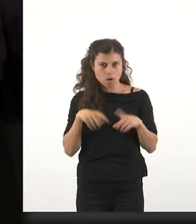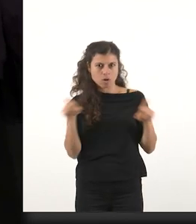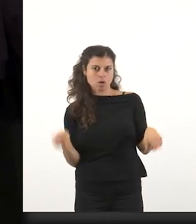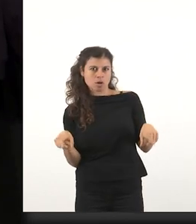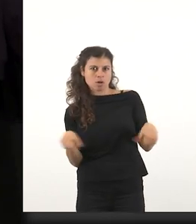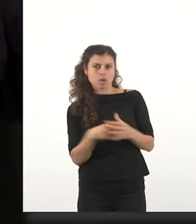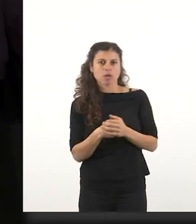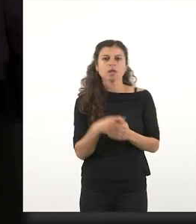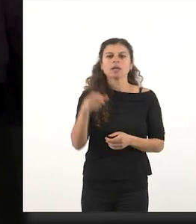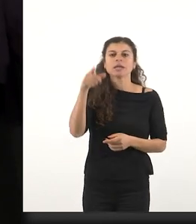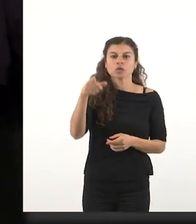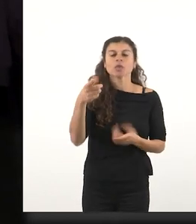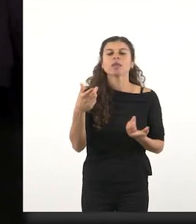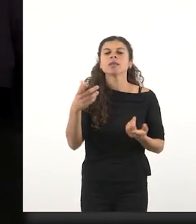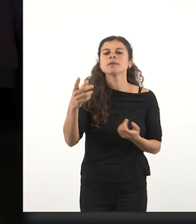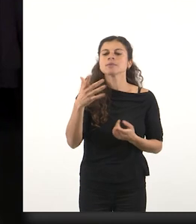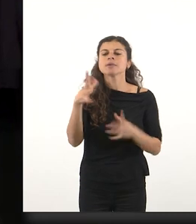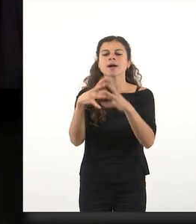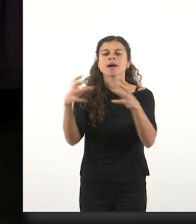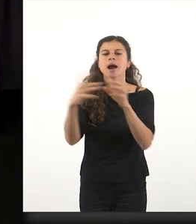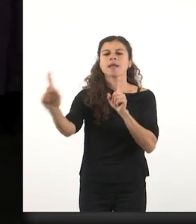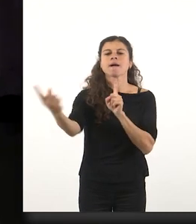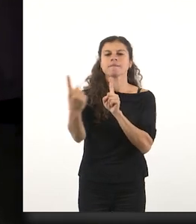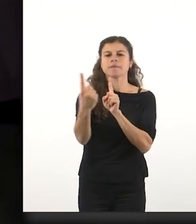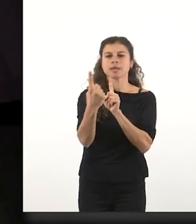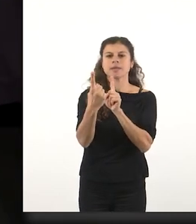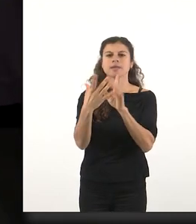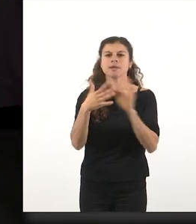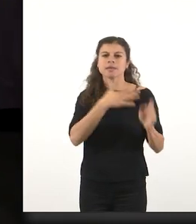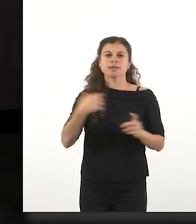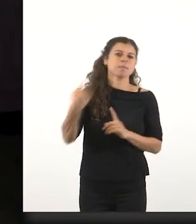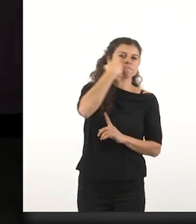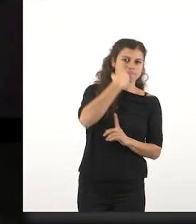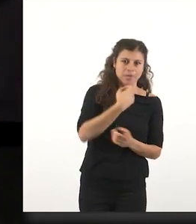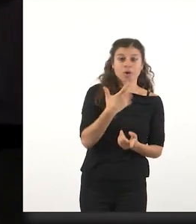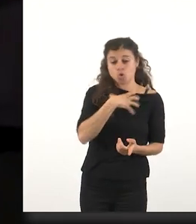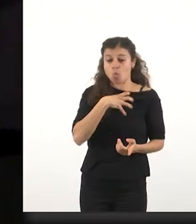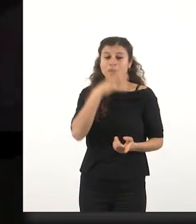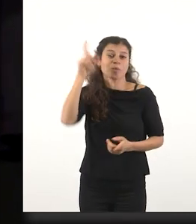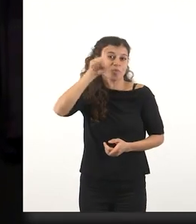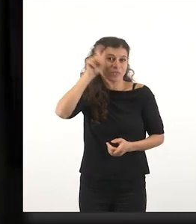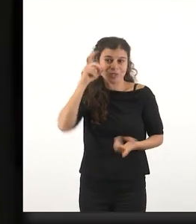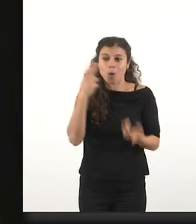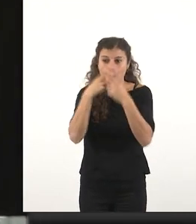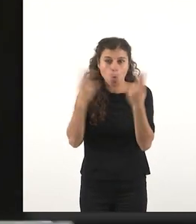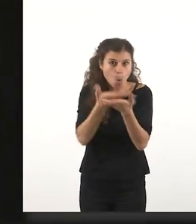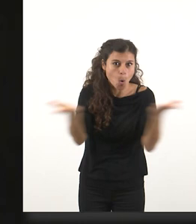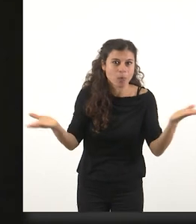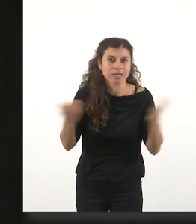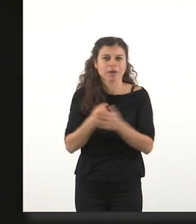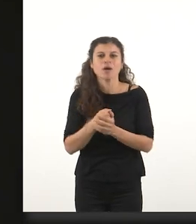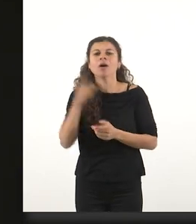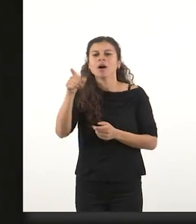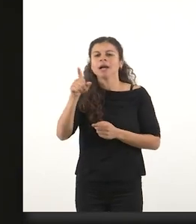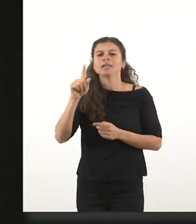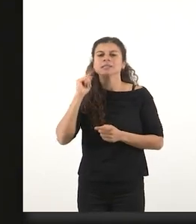Que a esta altura el monólogo el chaval tiene una gana de venirse para mí, pero no puede, para reventarme la cara, porque hay profesores delante. Estamos en un espacio público, ¿no? Se ha enterado por las redes que soy